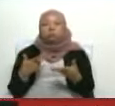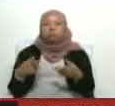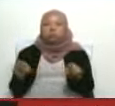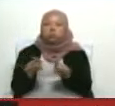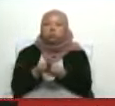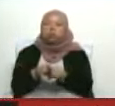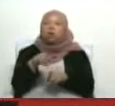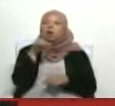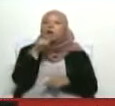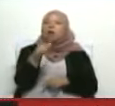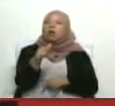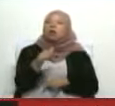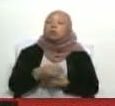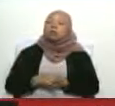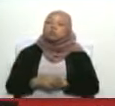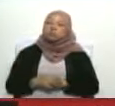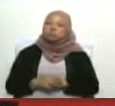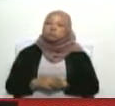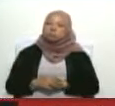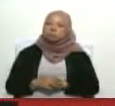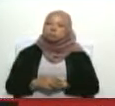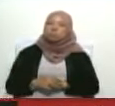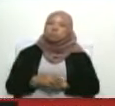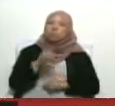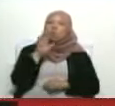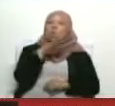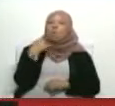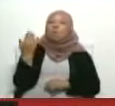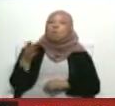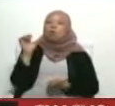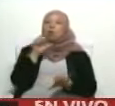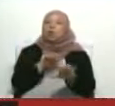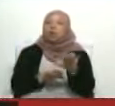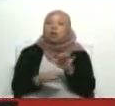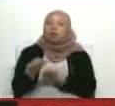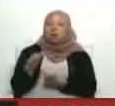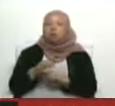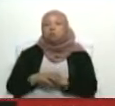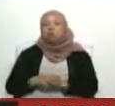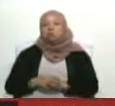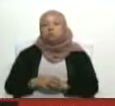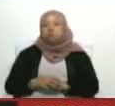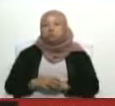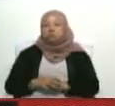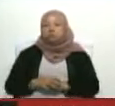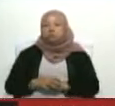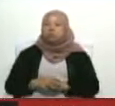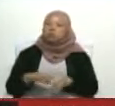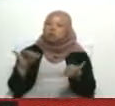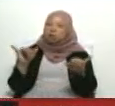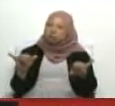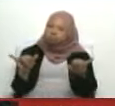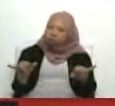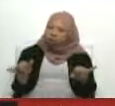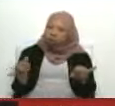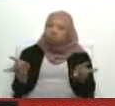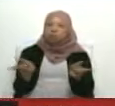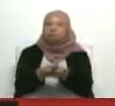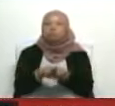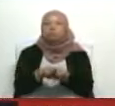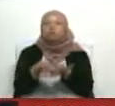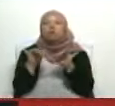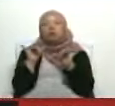guarimbas, que ocasionaron muertos y heridos al país. Ellos han vuelto a lo mismo, tienen la